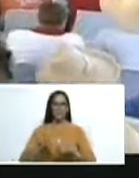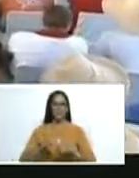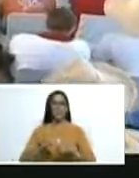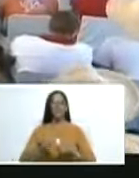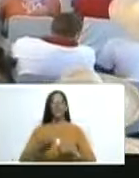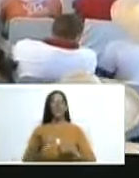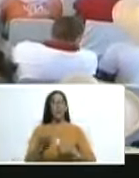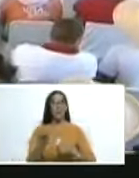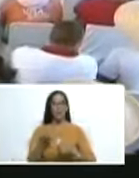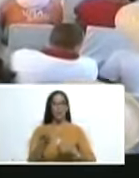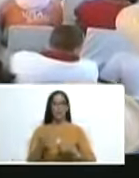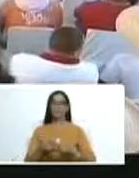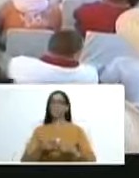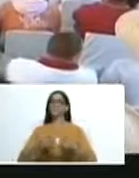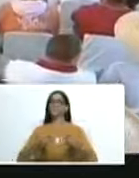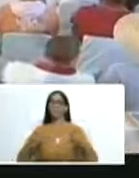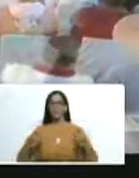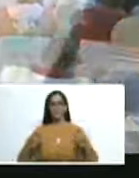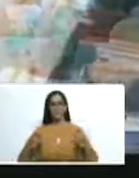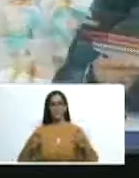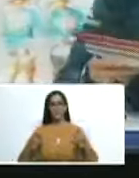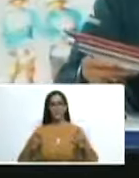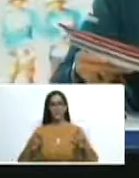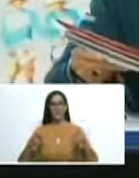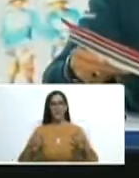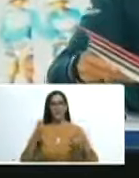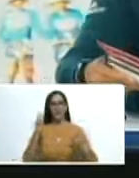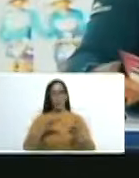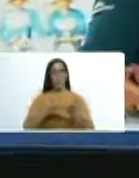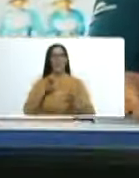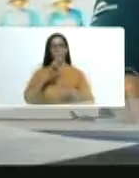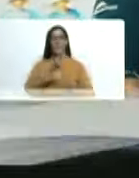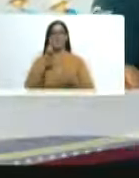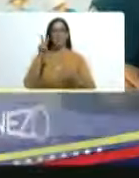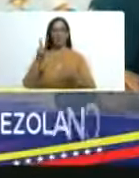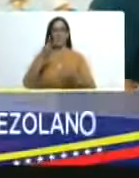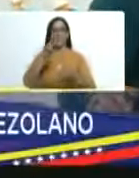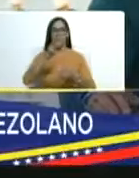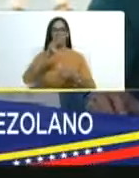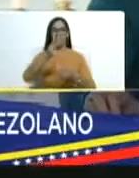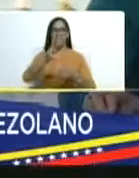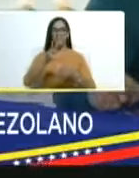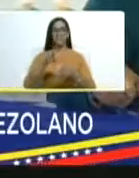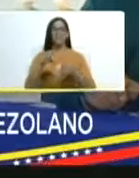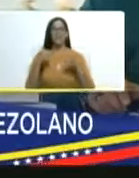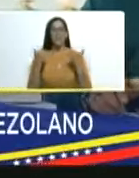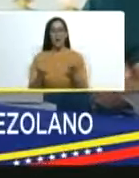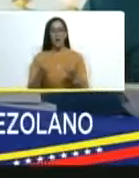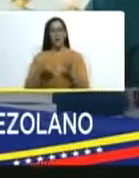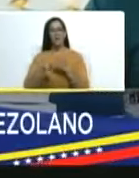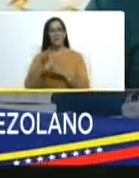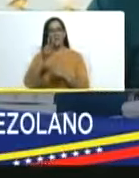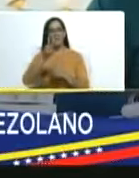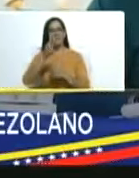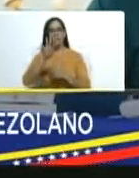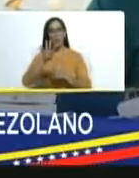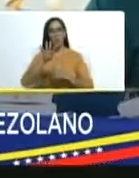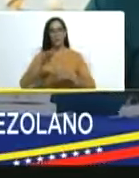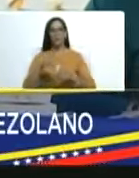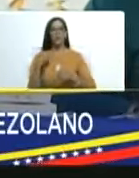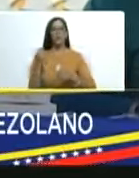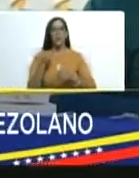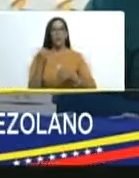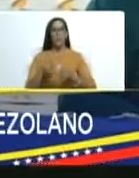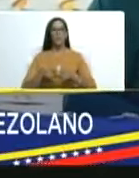Y cómo se incrementa en el 2022, 23 y ahora ya en el 24. Cómo